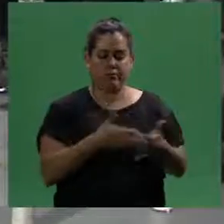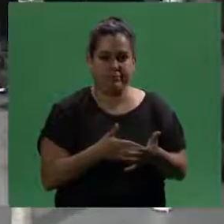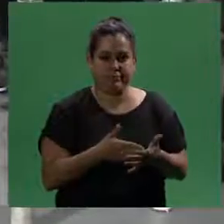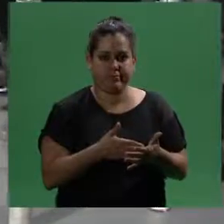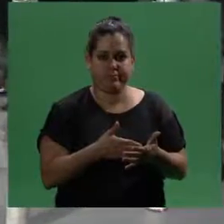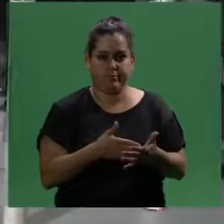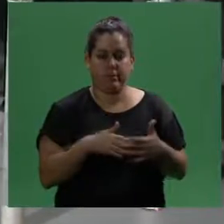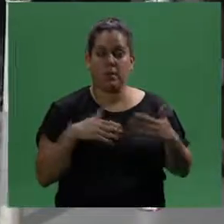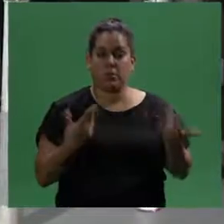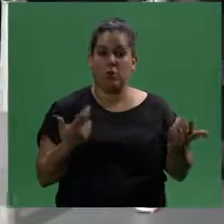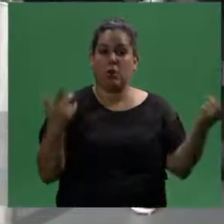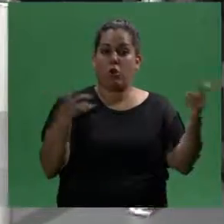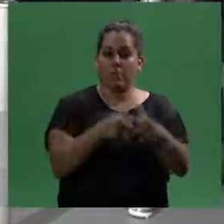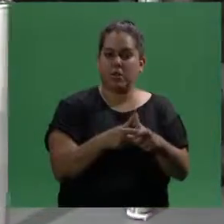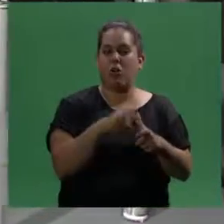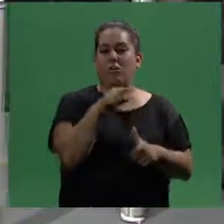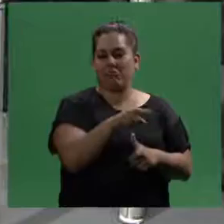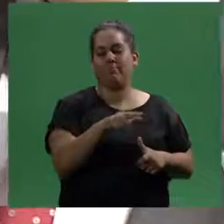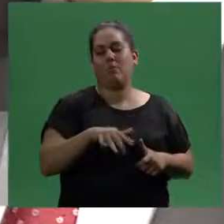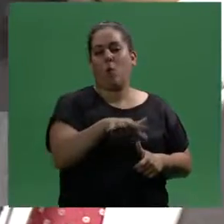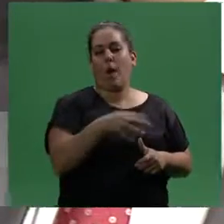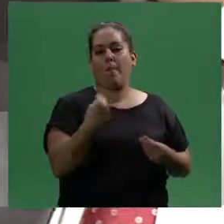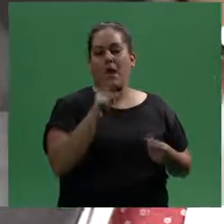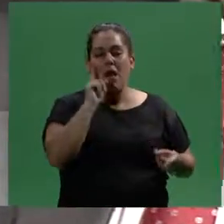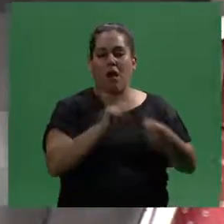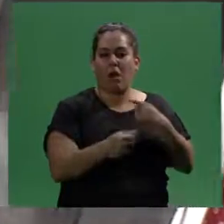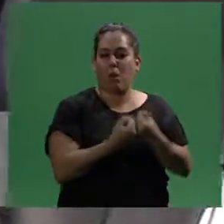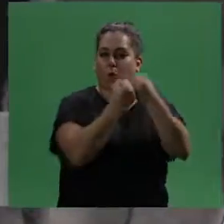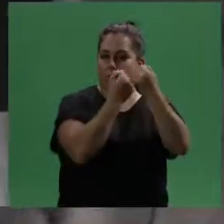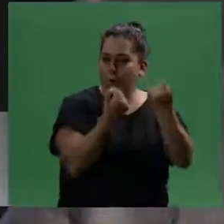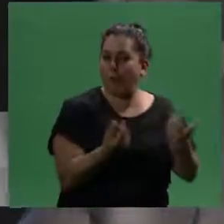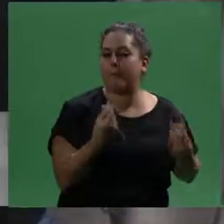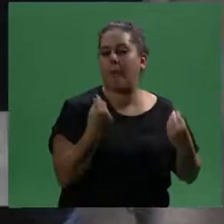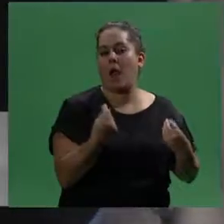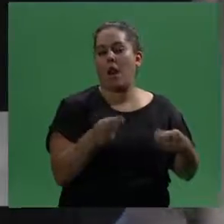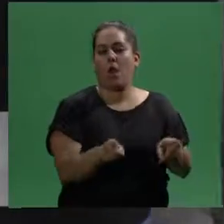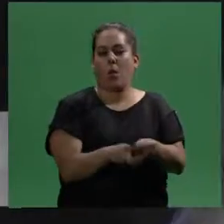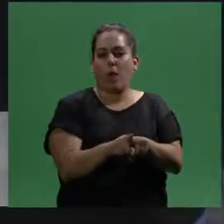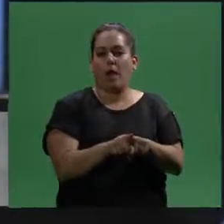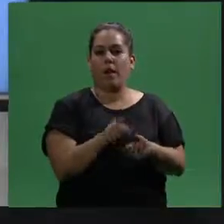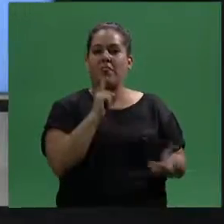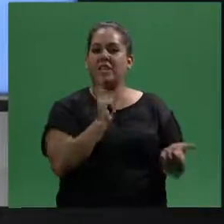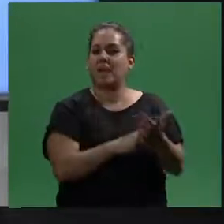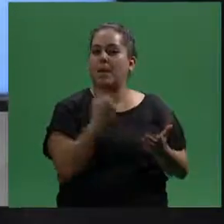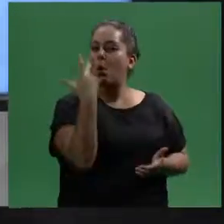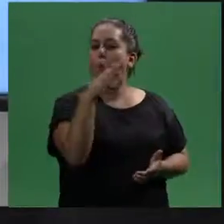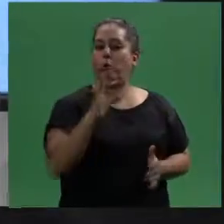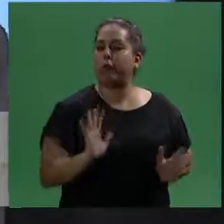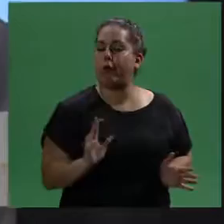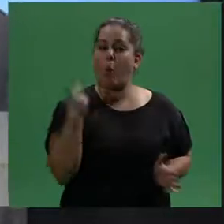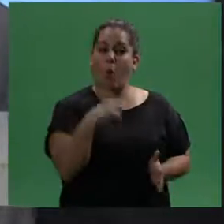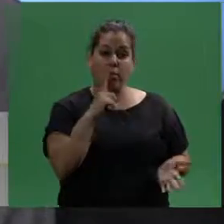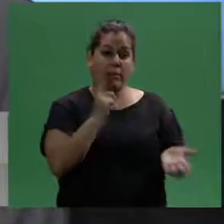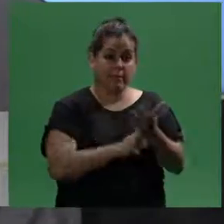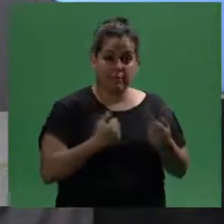y traba el acuerdo, ¿no? Pero en realidad las comisiones son ámbitos de consenso y se trata de llegar a